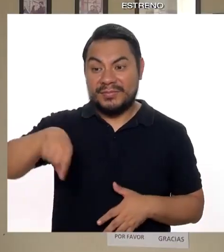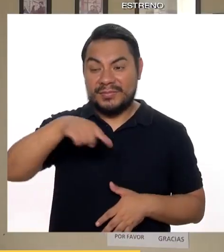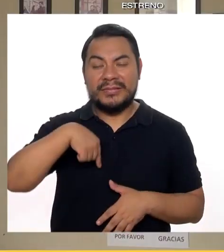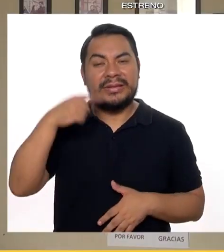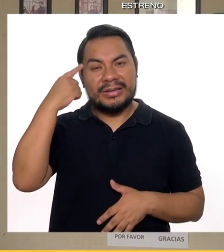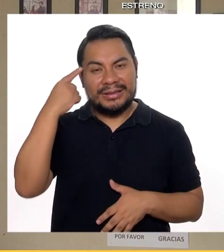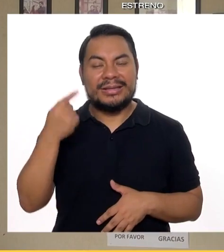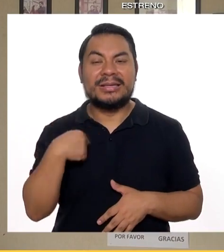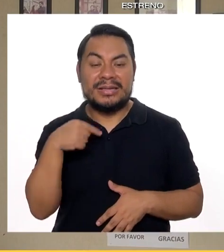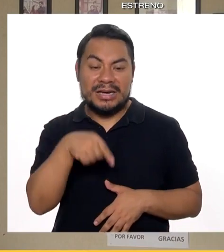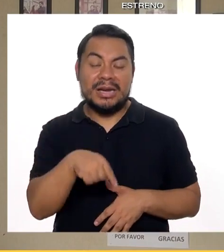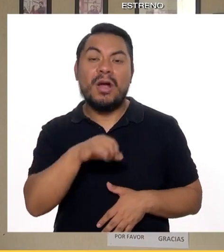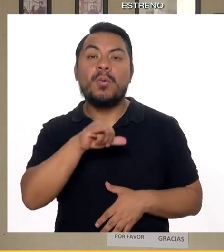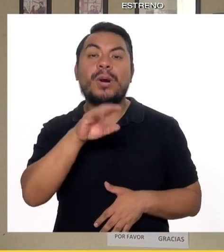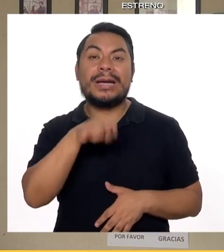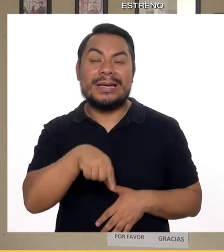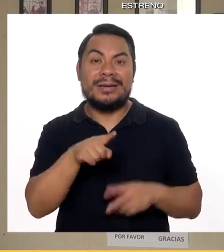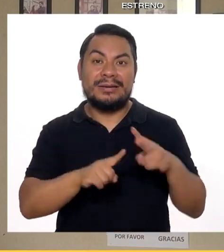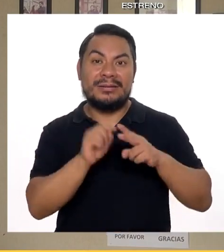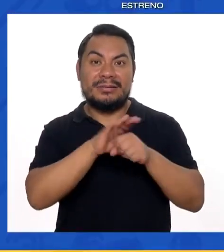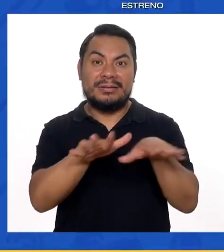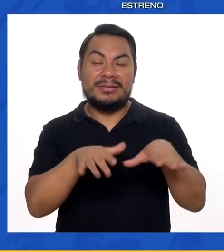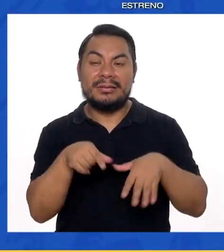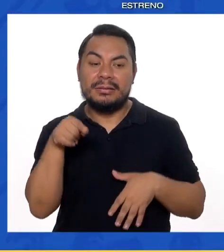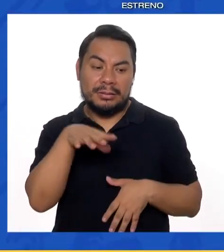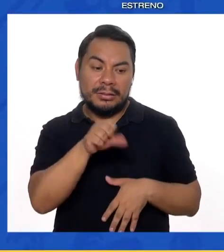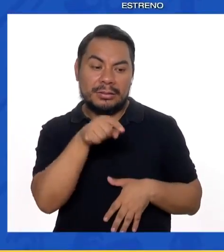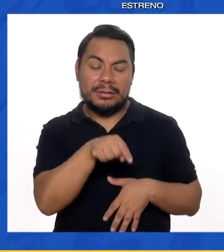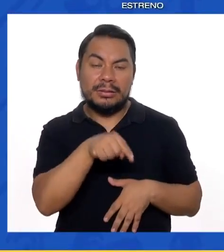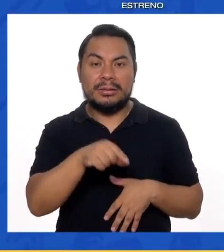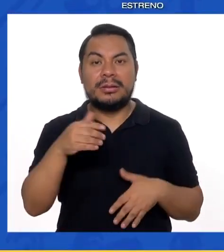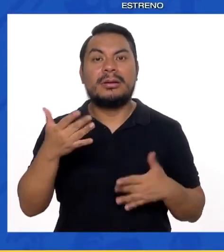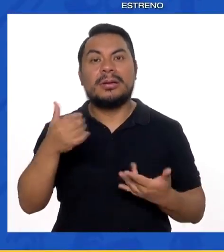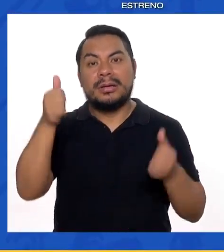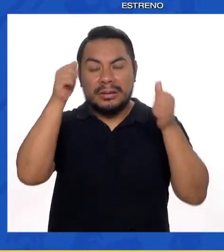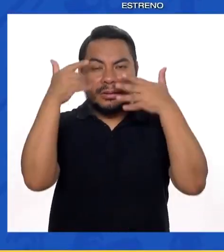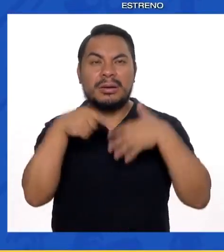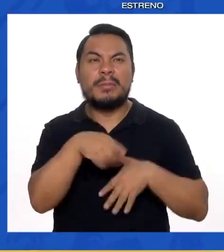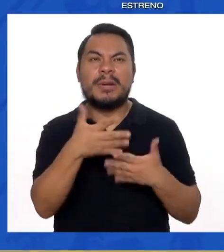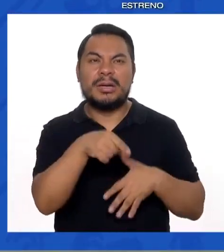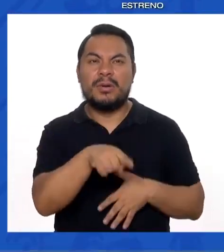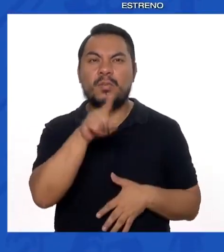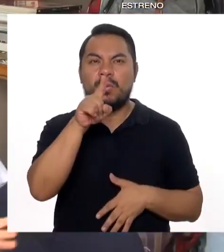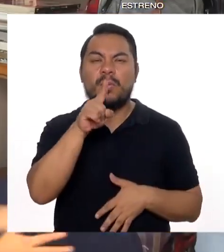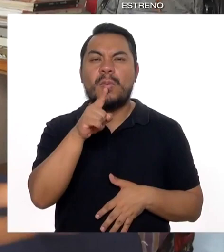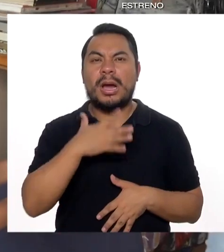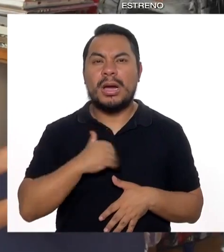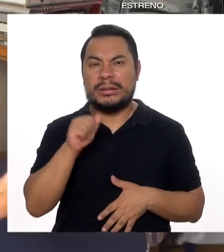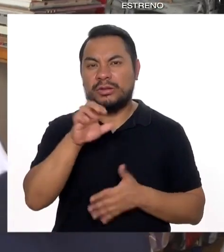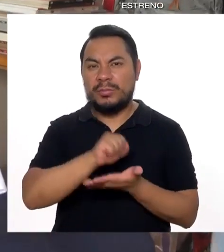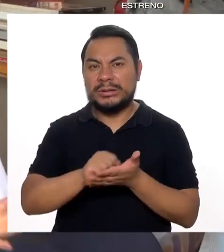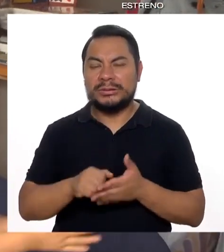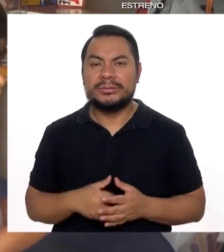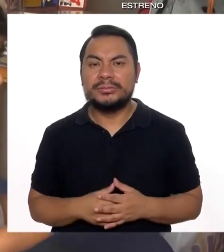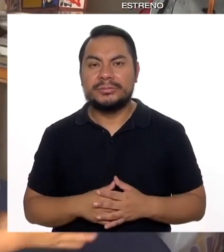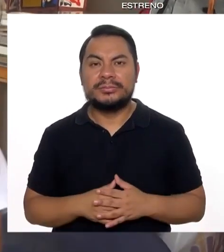Nosotros llegamos al diagnóstico de Joaquín en medio de la pandemia, cuando él tenía 1 año 4, 1 año 5 meses.